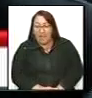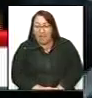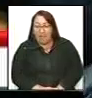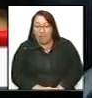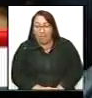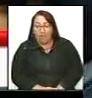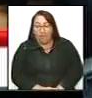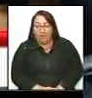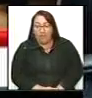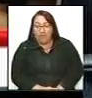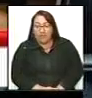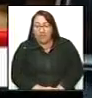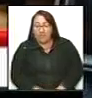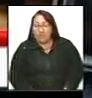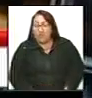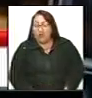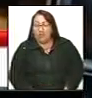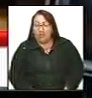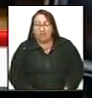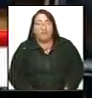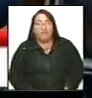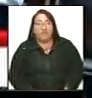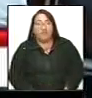ahora me escuchan